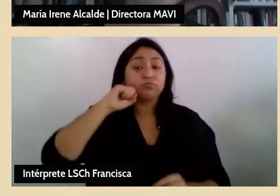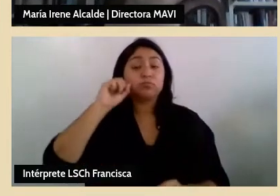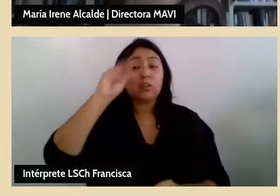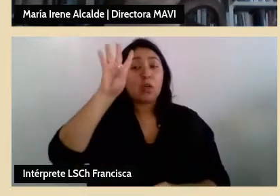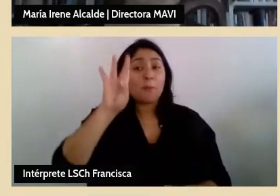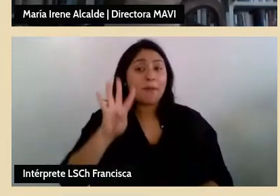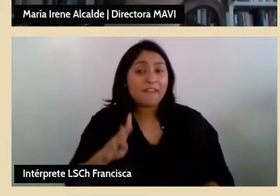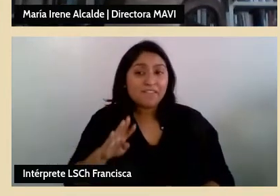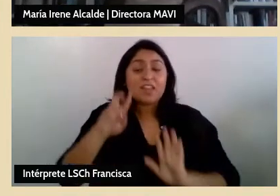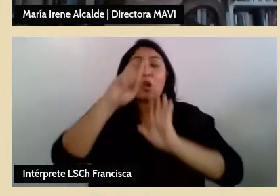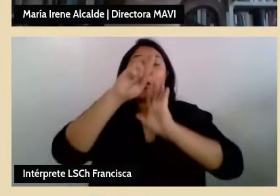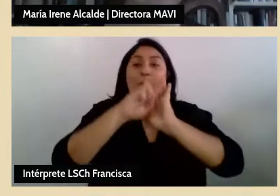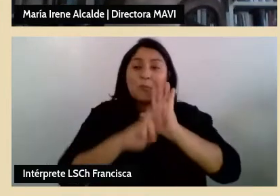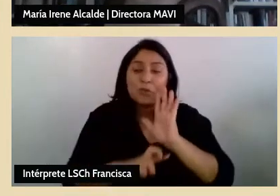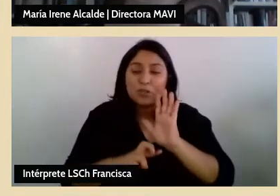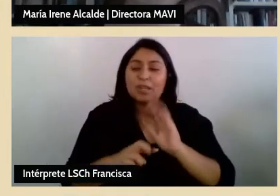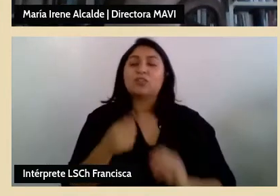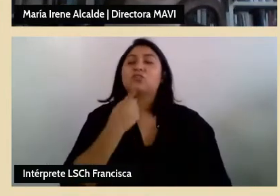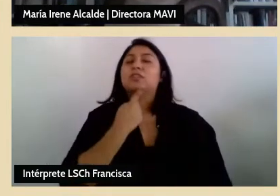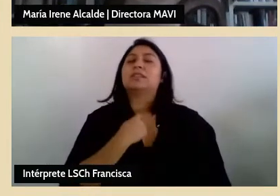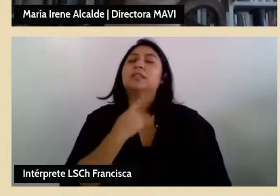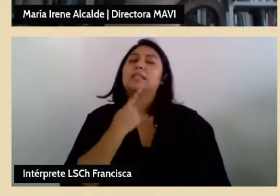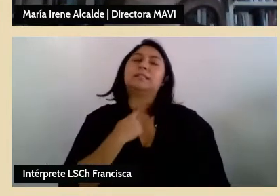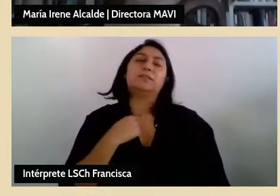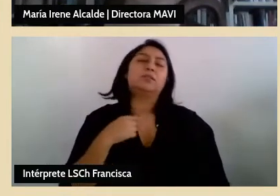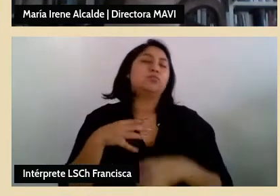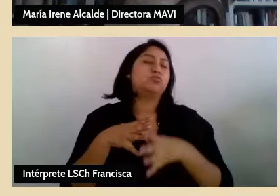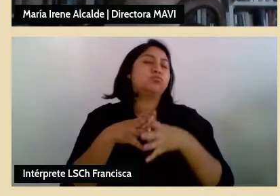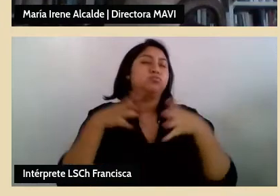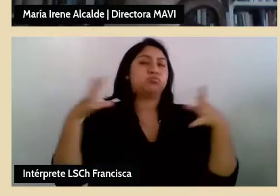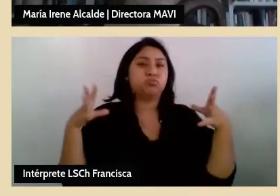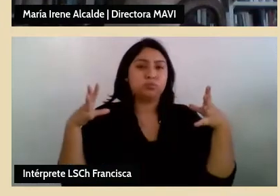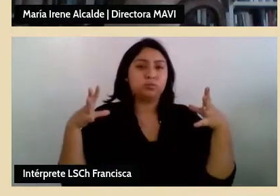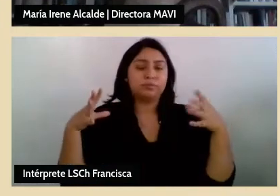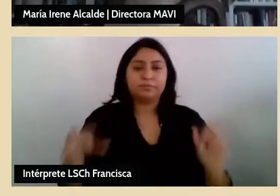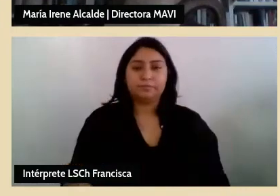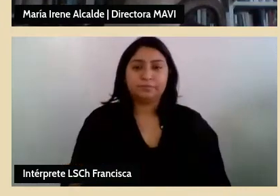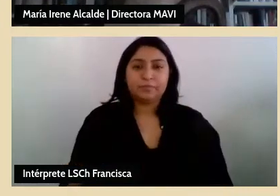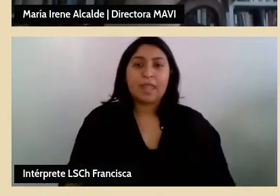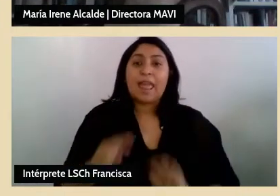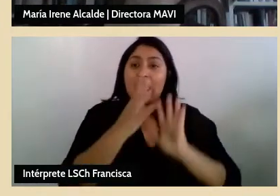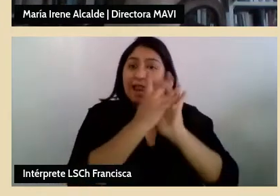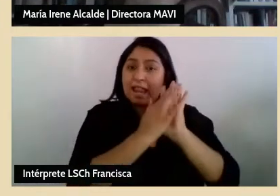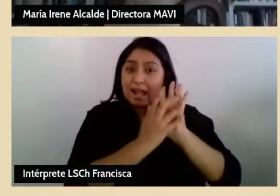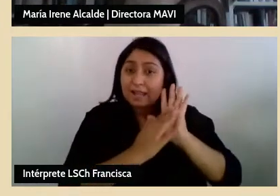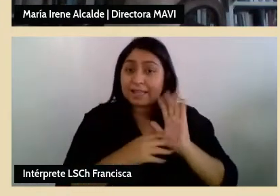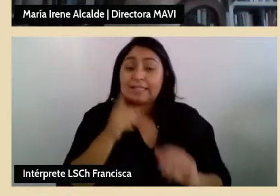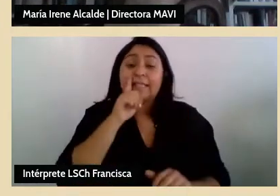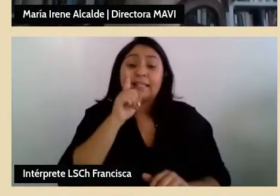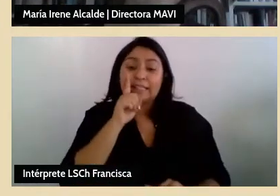es extremadamente interesante, dada las características que tiene.